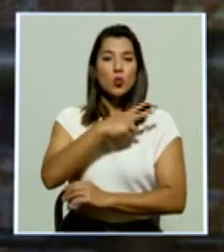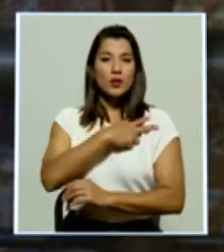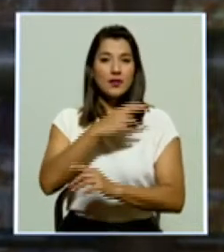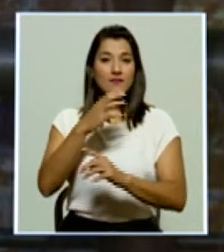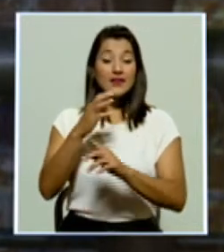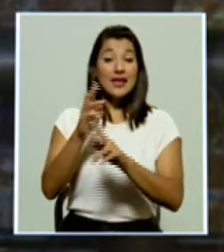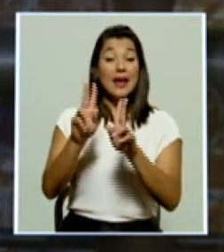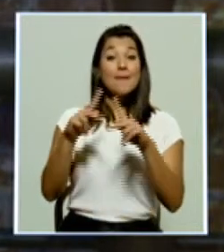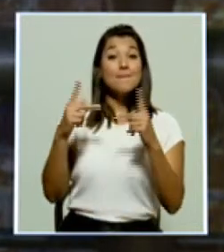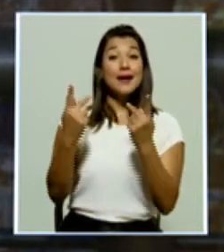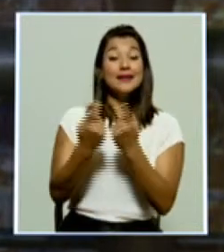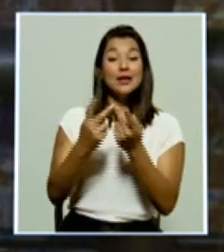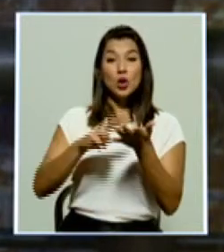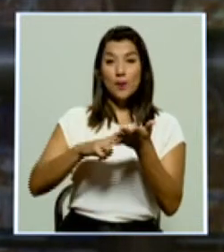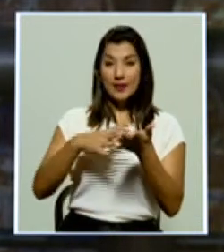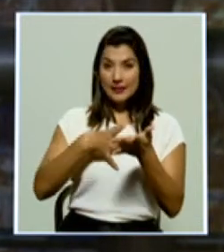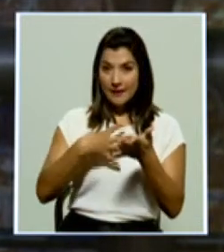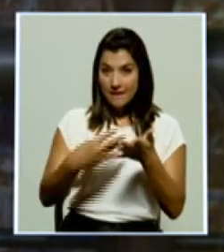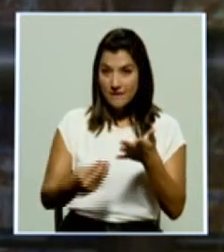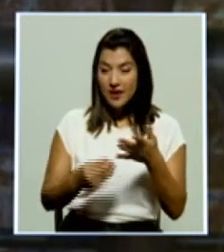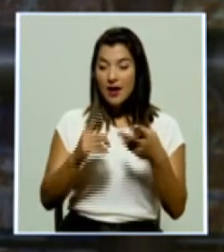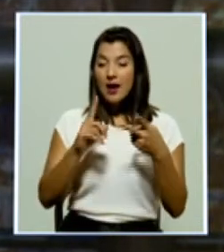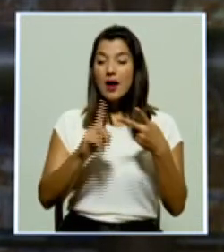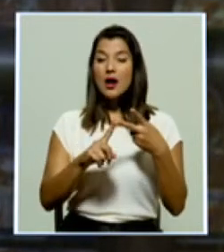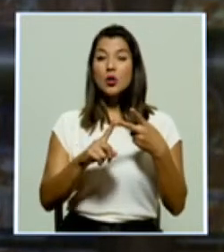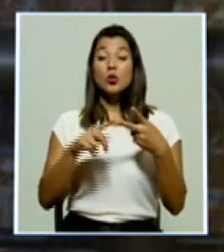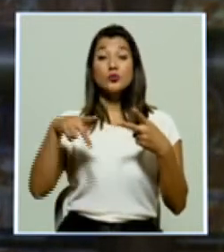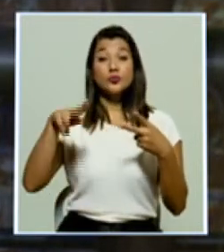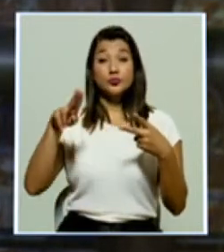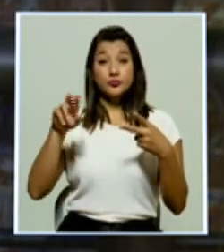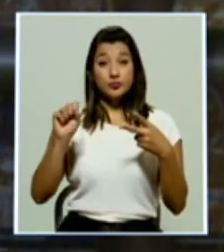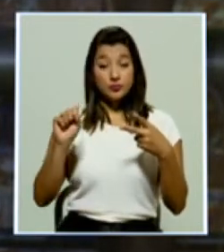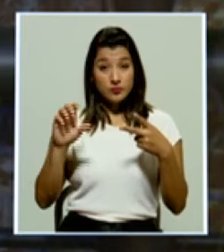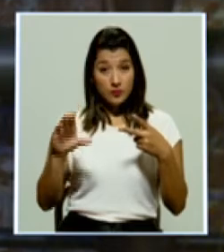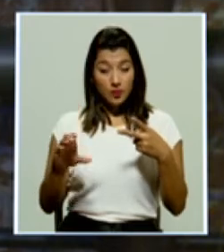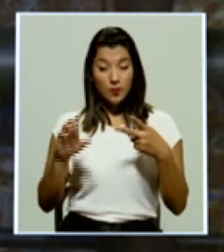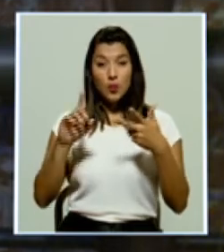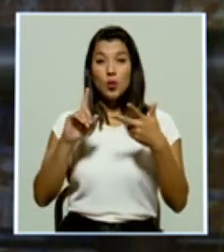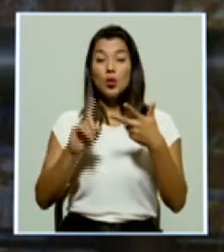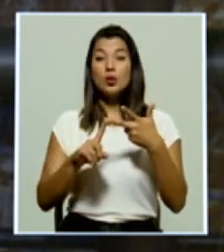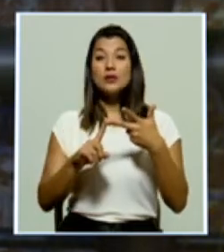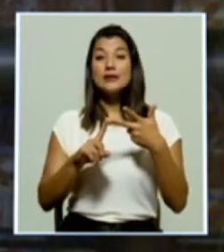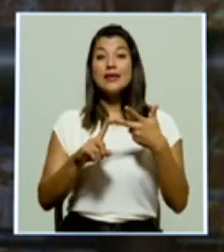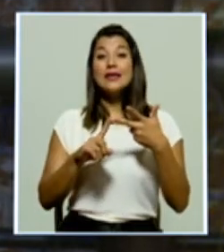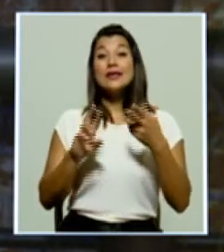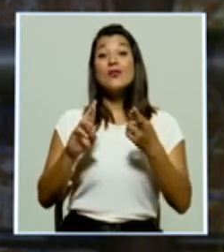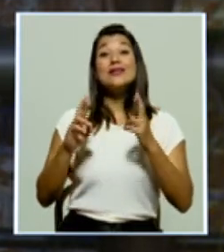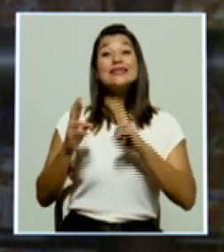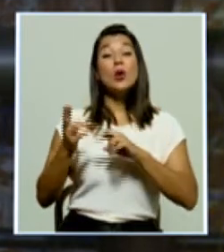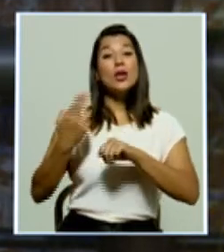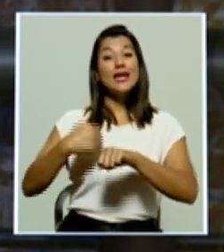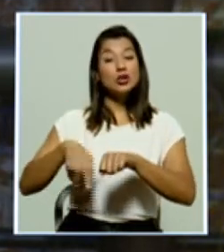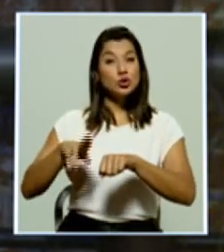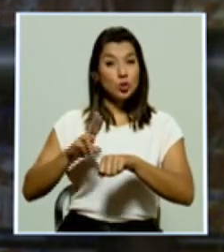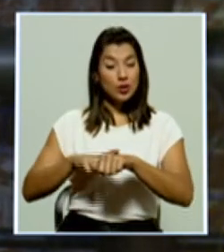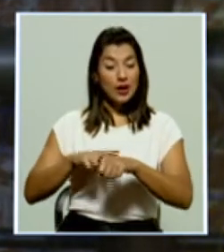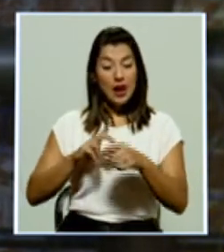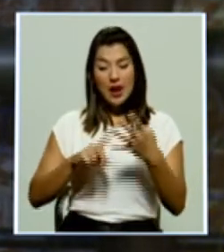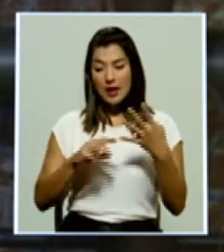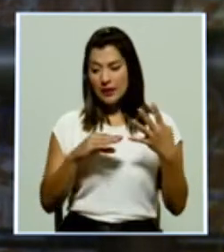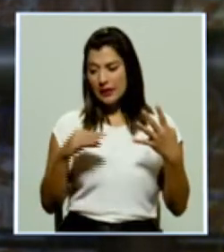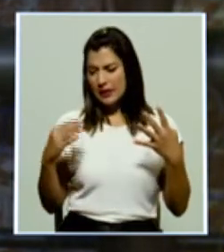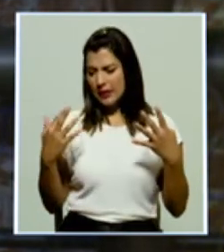Partido Liberación Nacional, estuvieron de la Unidad Social Cristiana, de Restauración Nacional